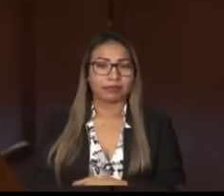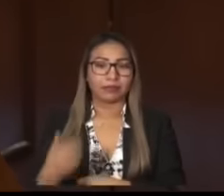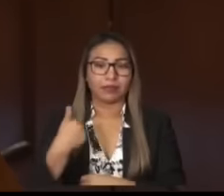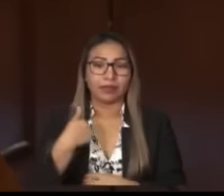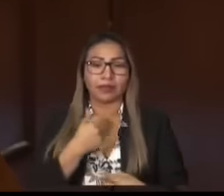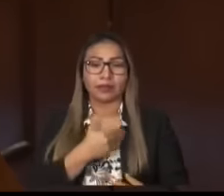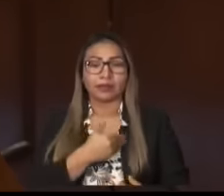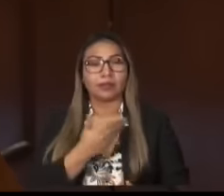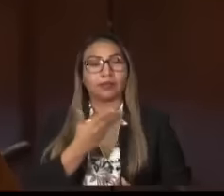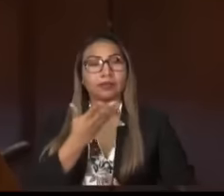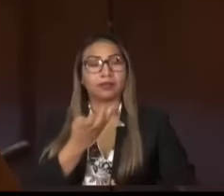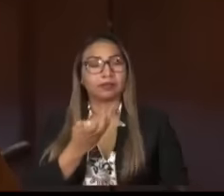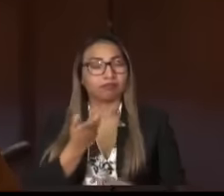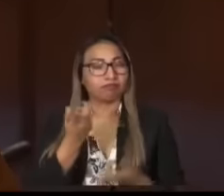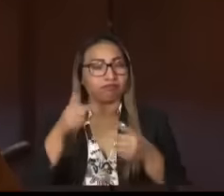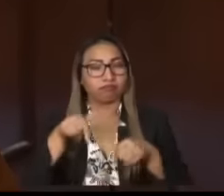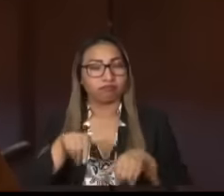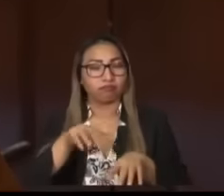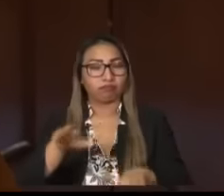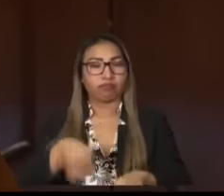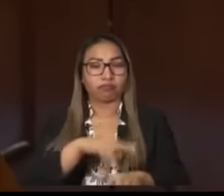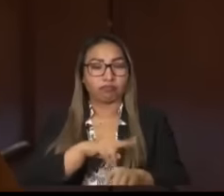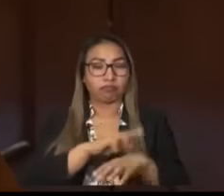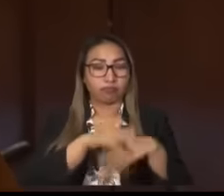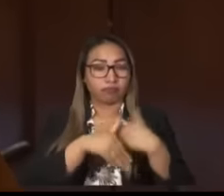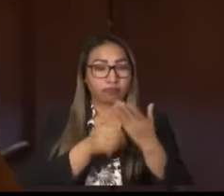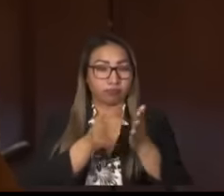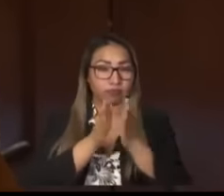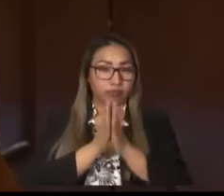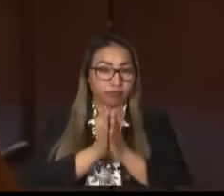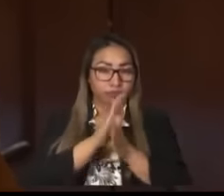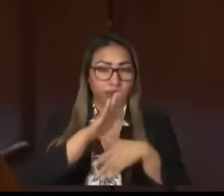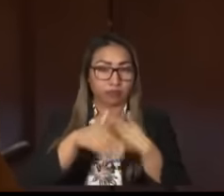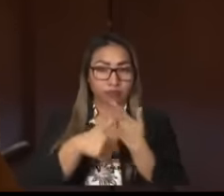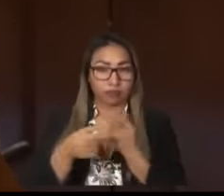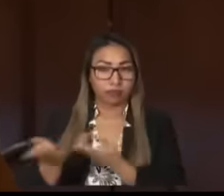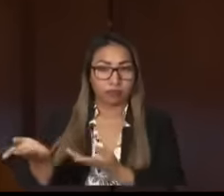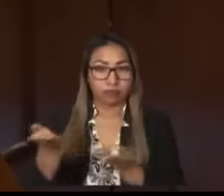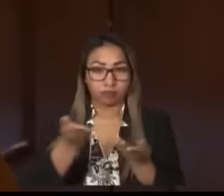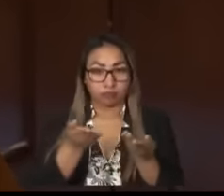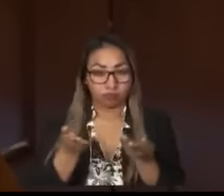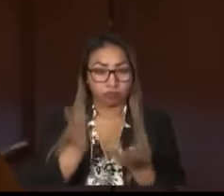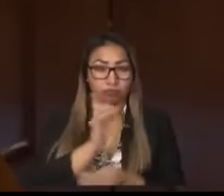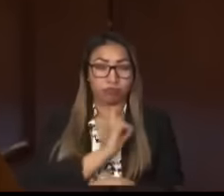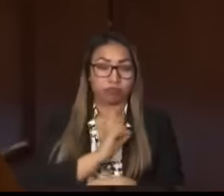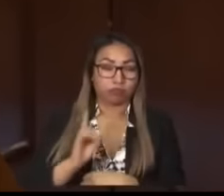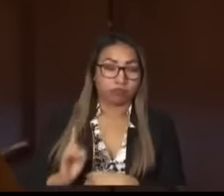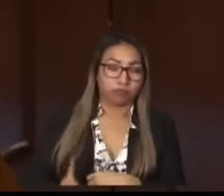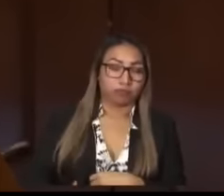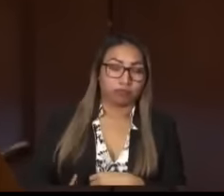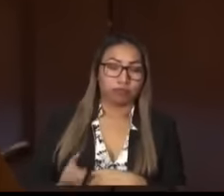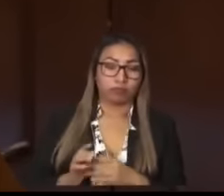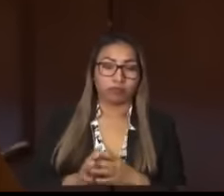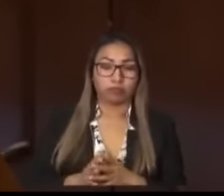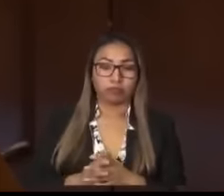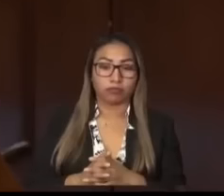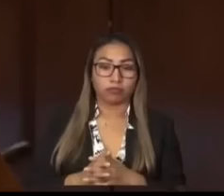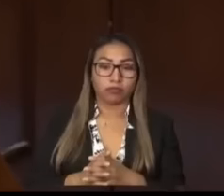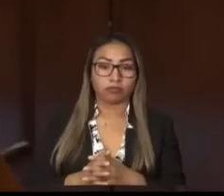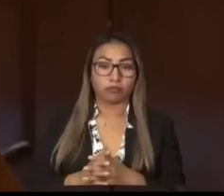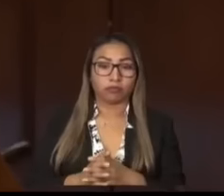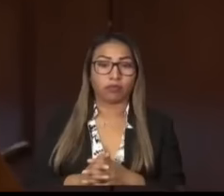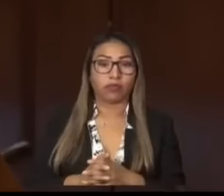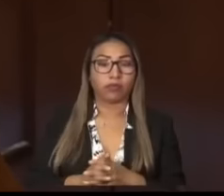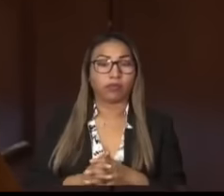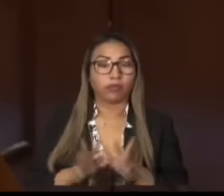esta tribuna, queremos pedirle a ustedes, legisladores, que por el bien